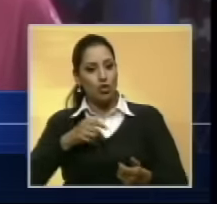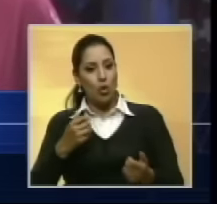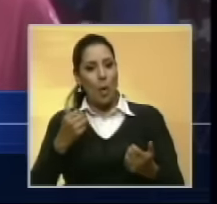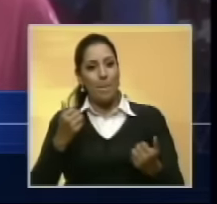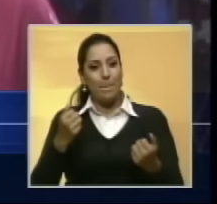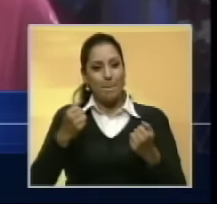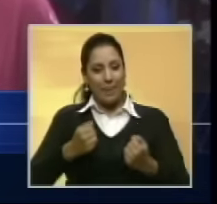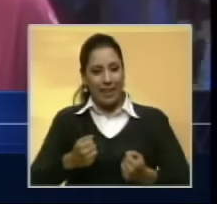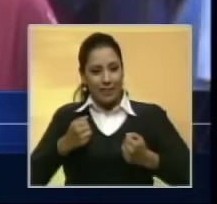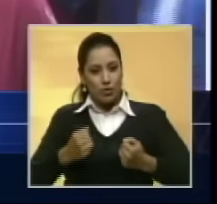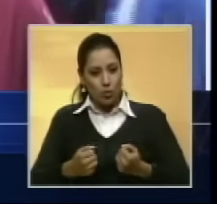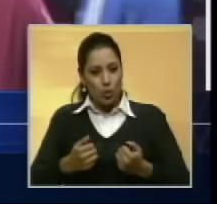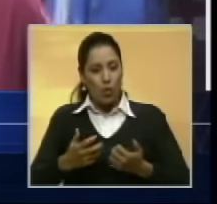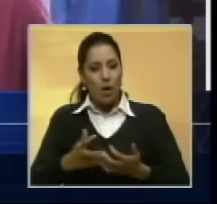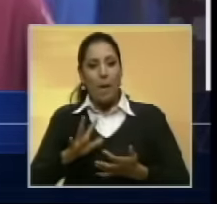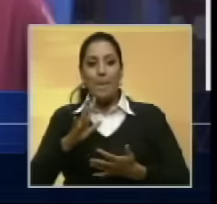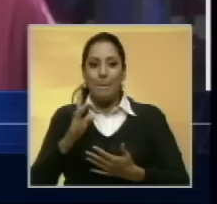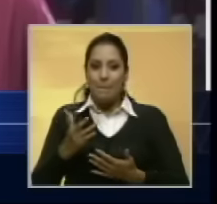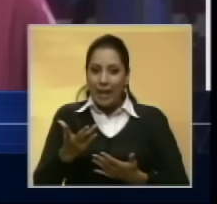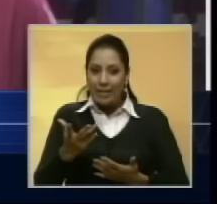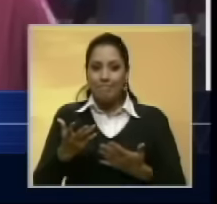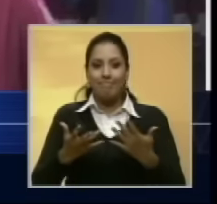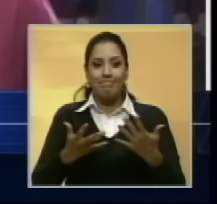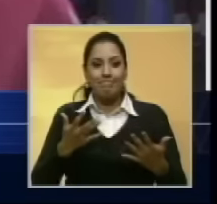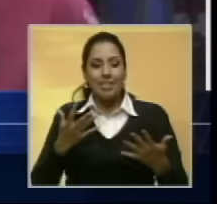bueno, que eso es el